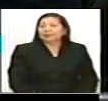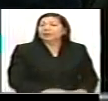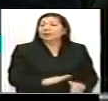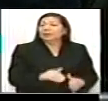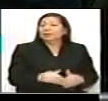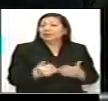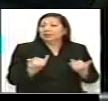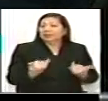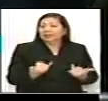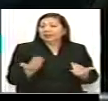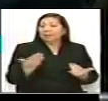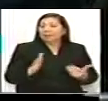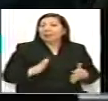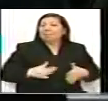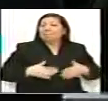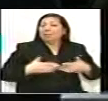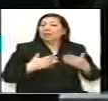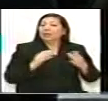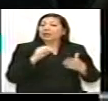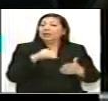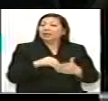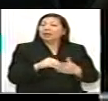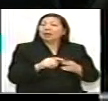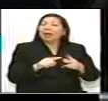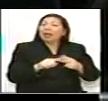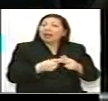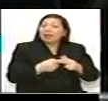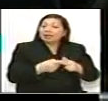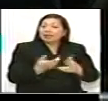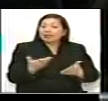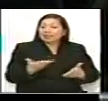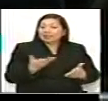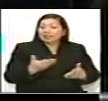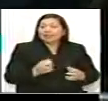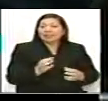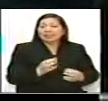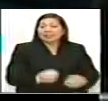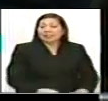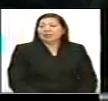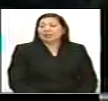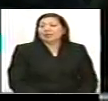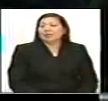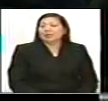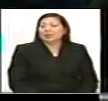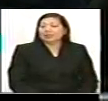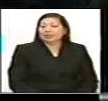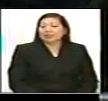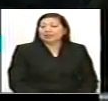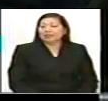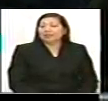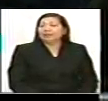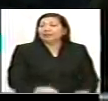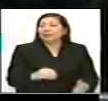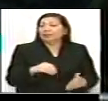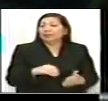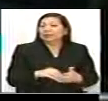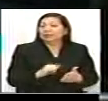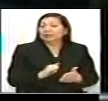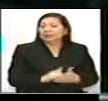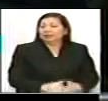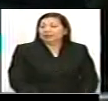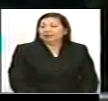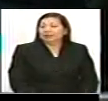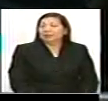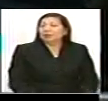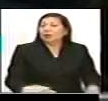eso para poder darle mantenimiento a esa estación. Si no, simplemente se compra y funciona